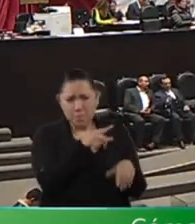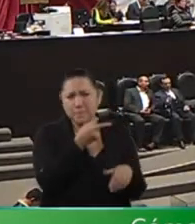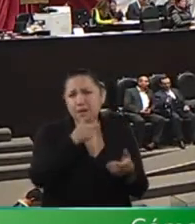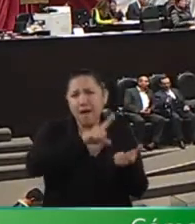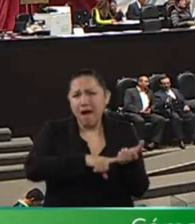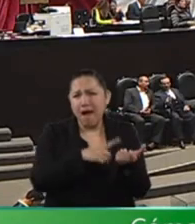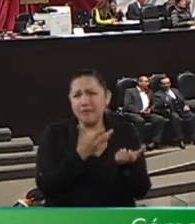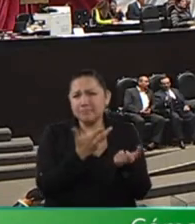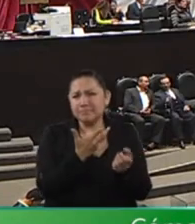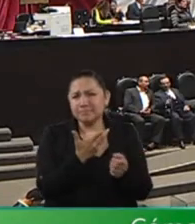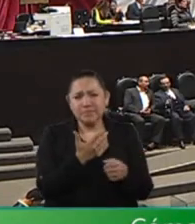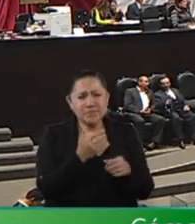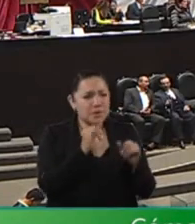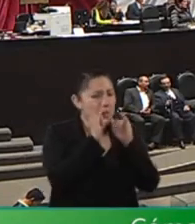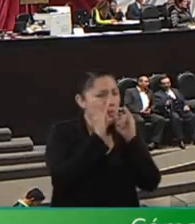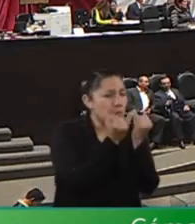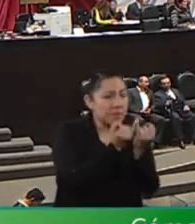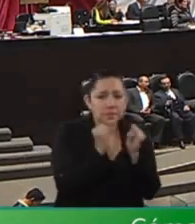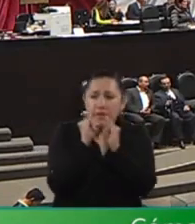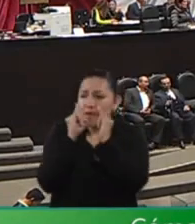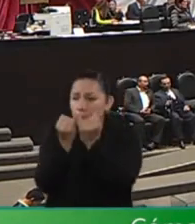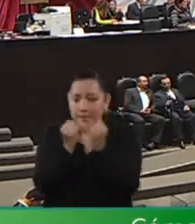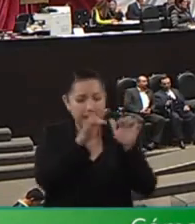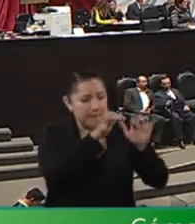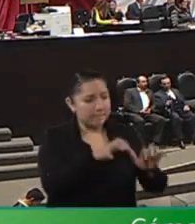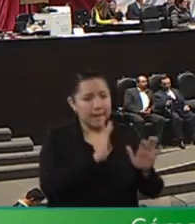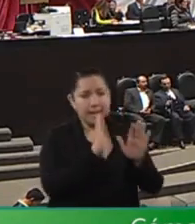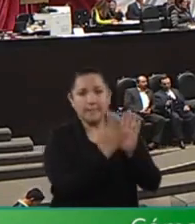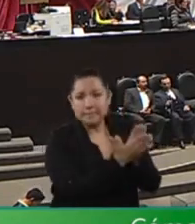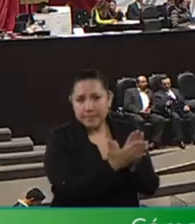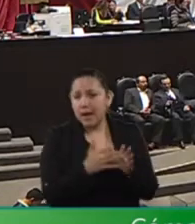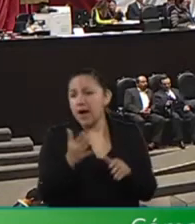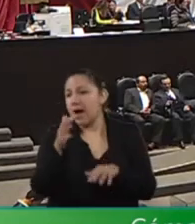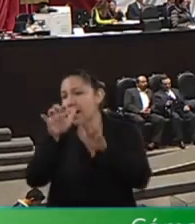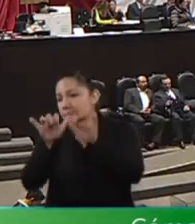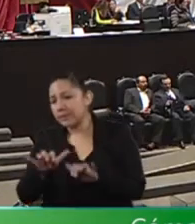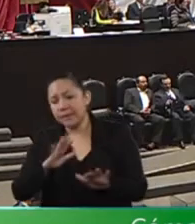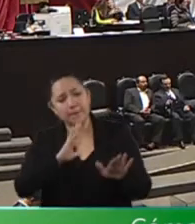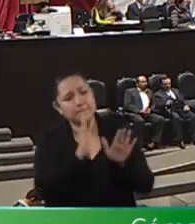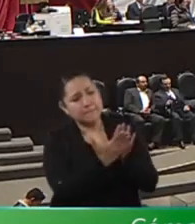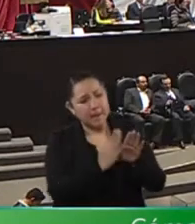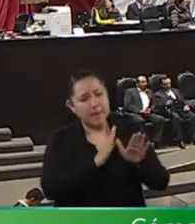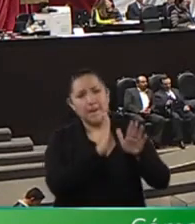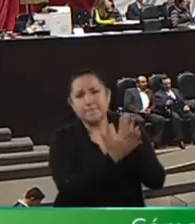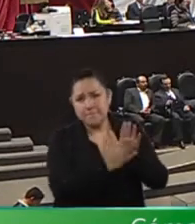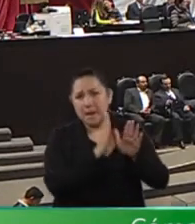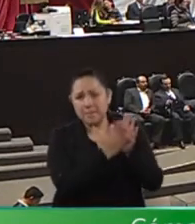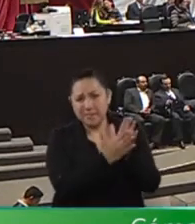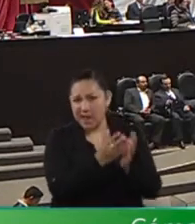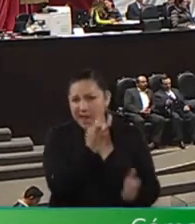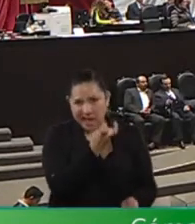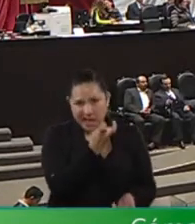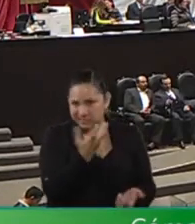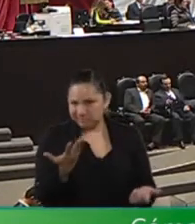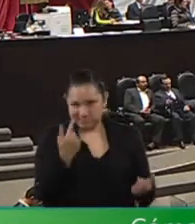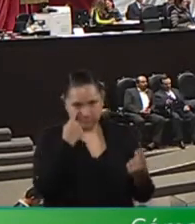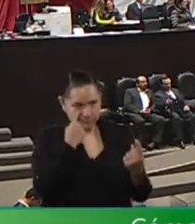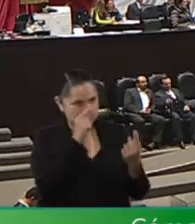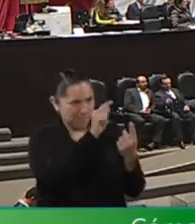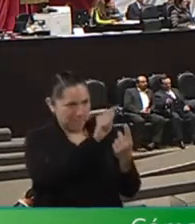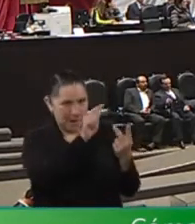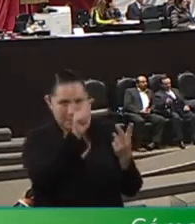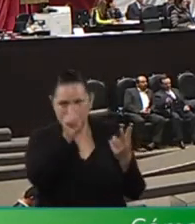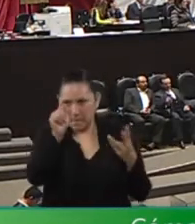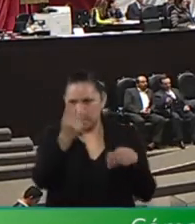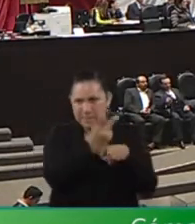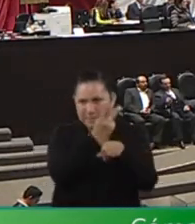habla también de entendimiento mutuo. Y ya ha hablado aquí mi compañera Vania sobre el caso de Argentina. Se ha